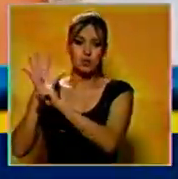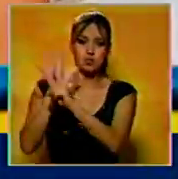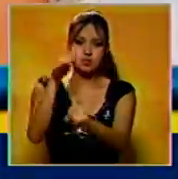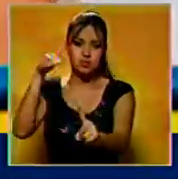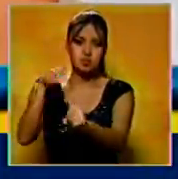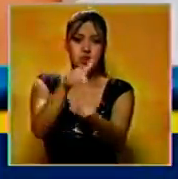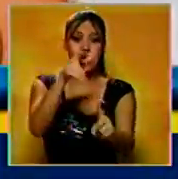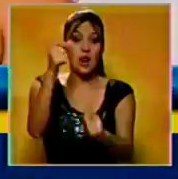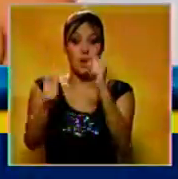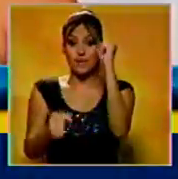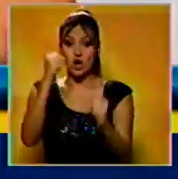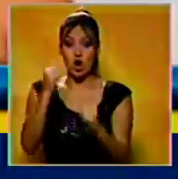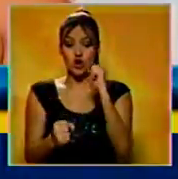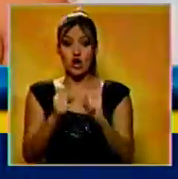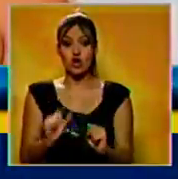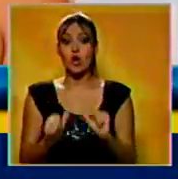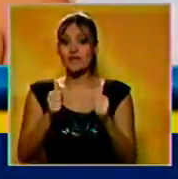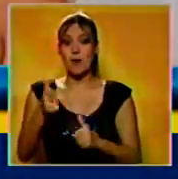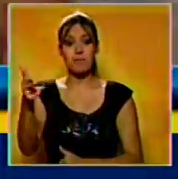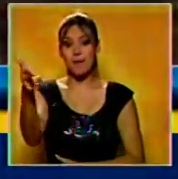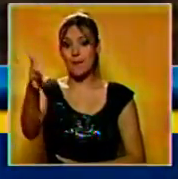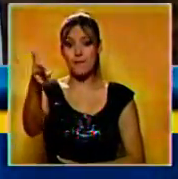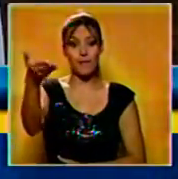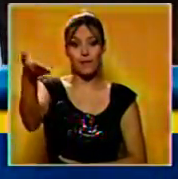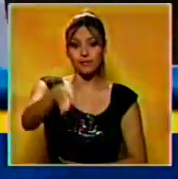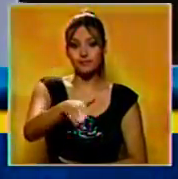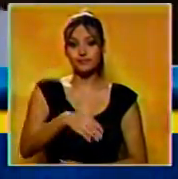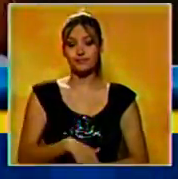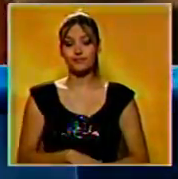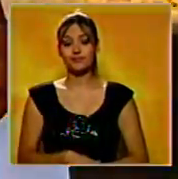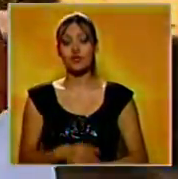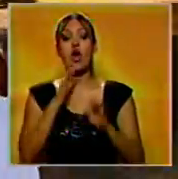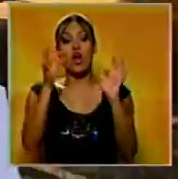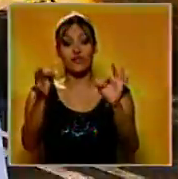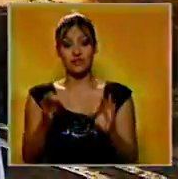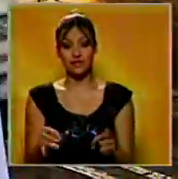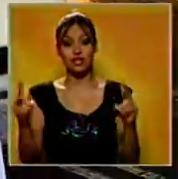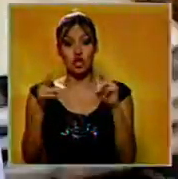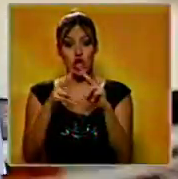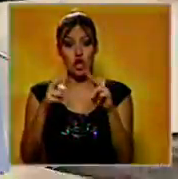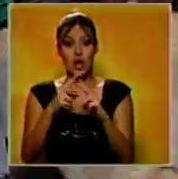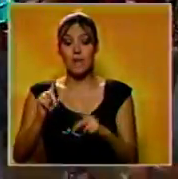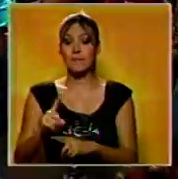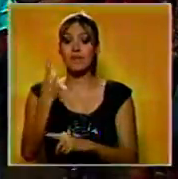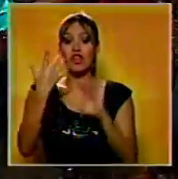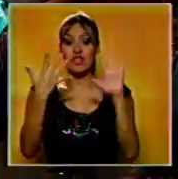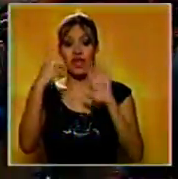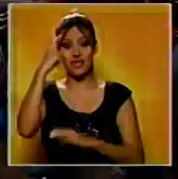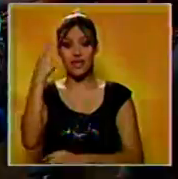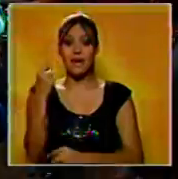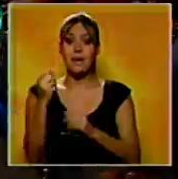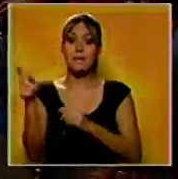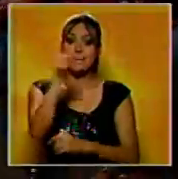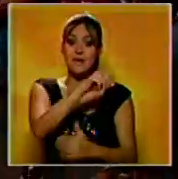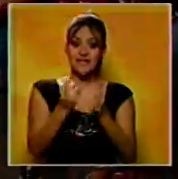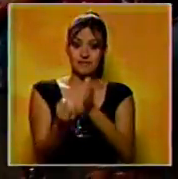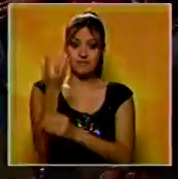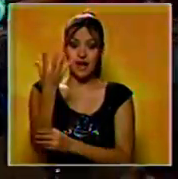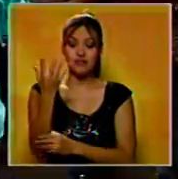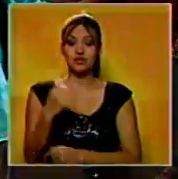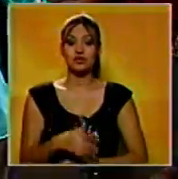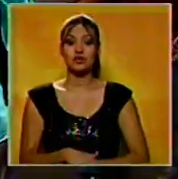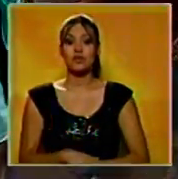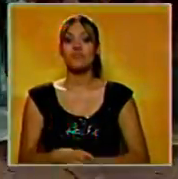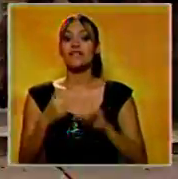salió corriendo y le empezaron a zumbar tiro. Extraoficialmente se conoció que en los primeros 10 días del mes de mayo han ingresado al